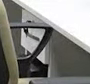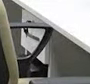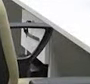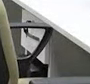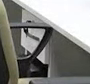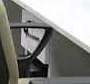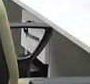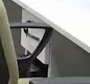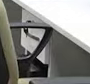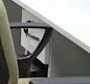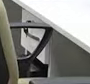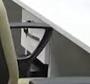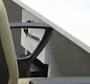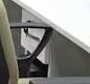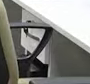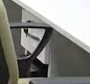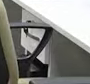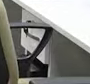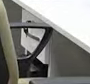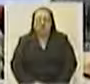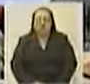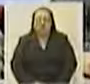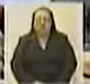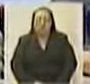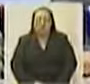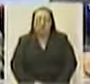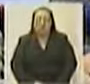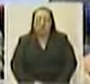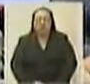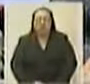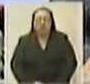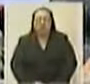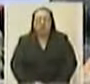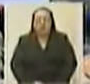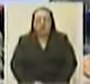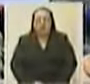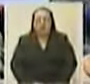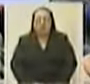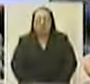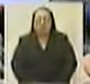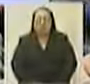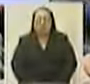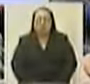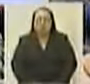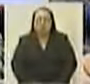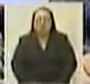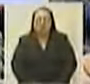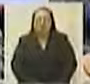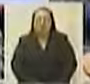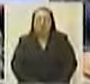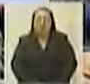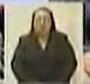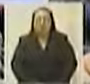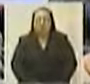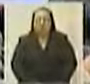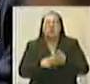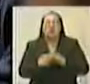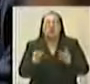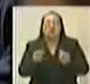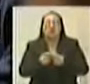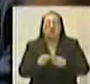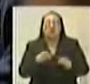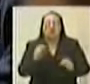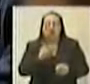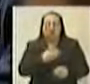La Comisión de Fiscalización del Congreso aprobó una moción para investigar la compra de inmuebles por parte del expresidente Alan García y